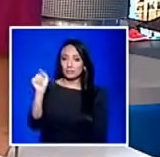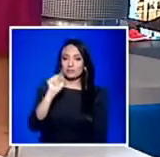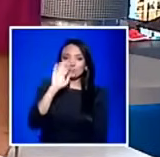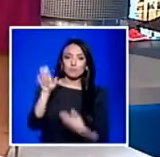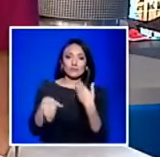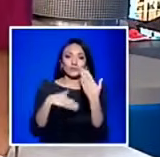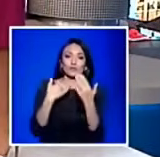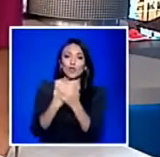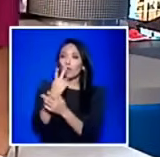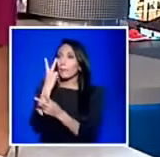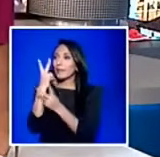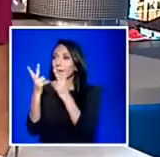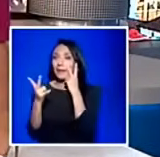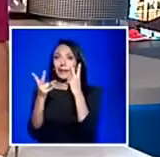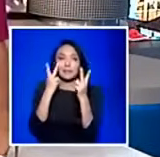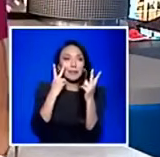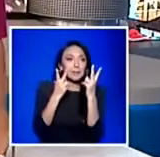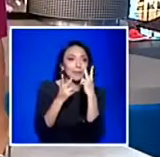de la capital? Y